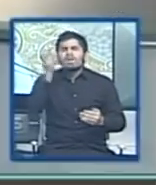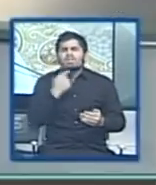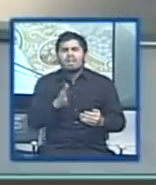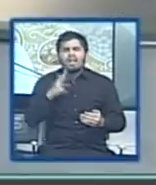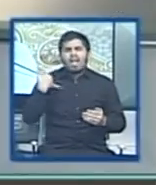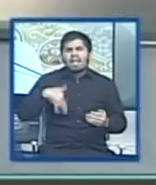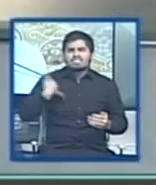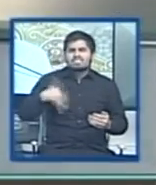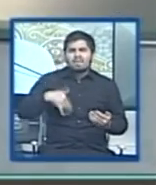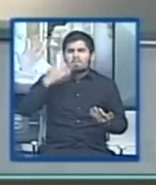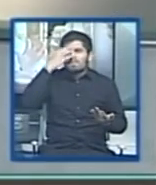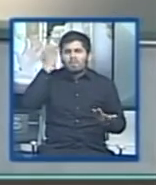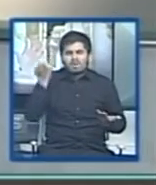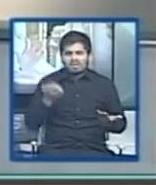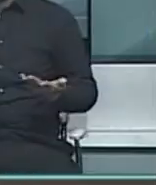así Argentina?